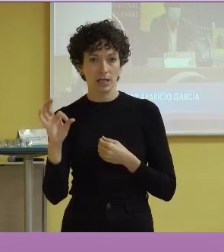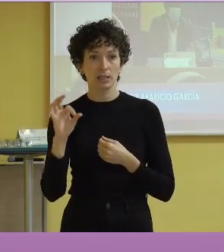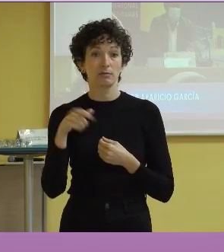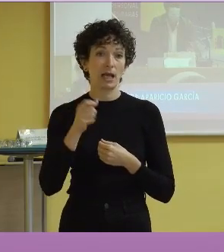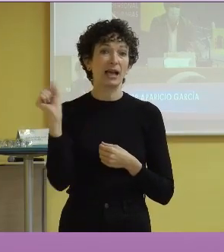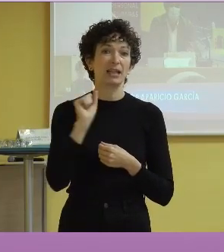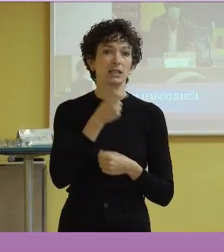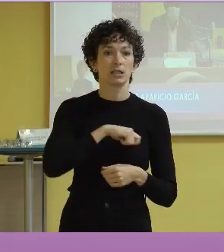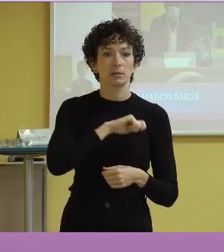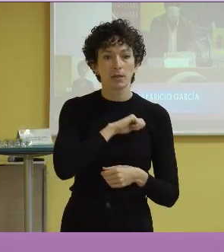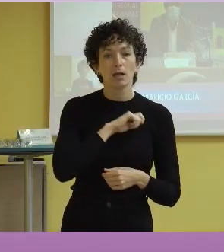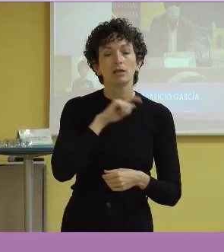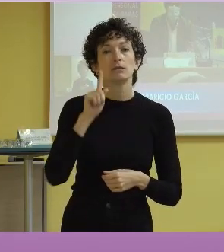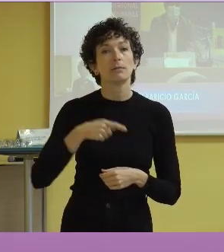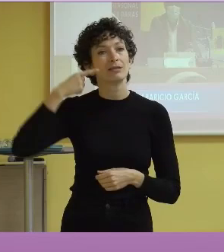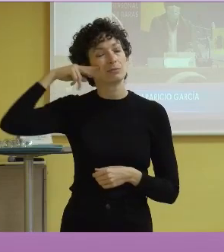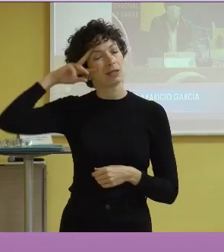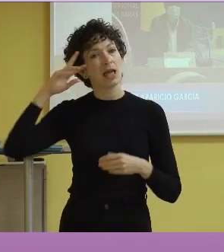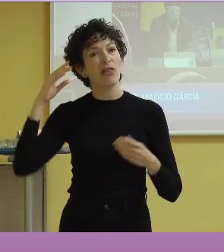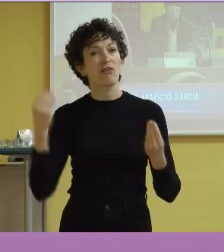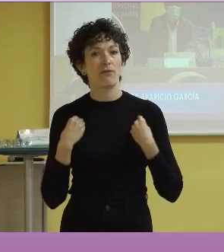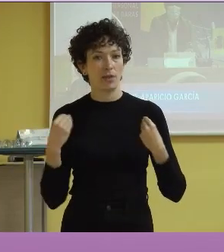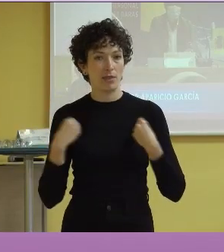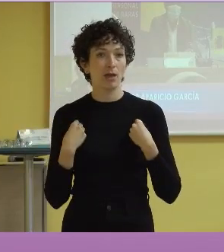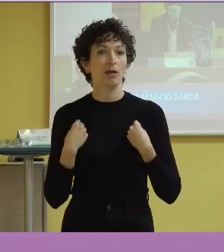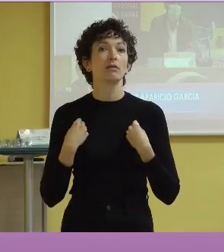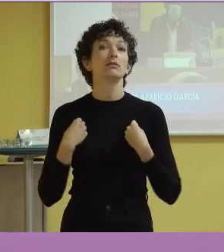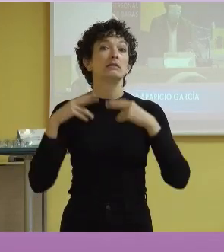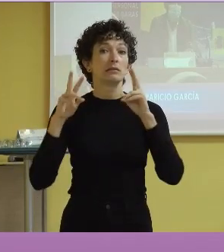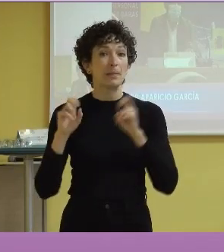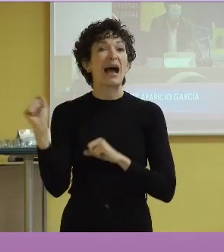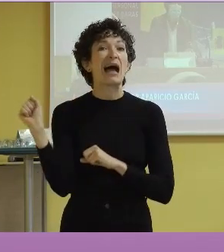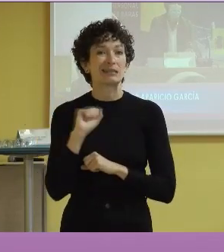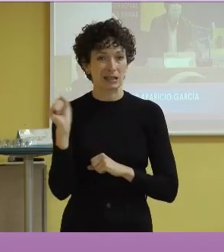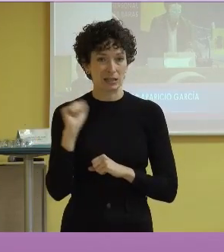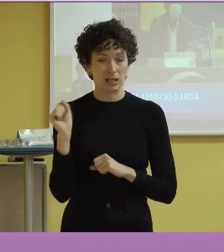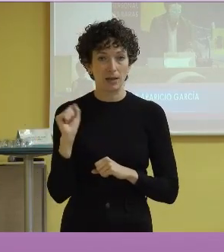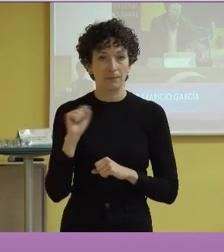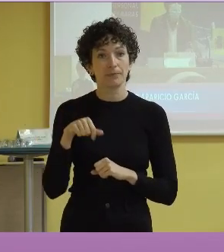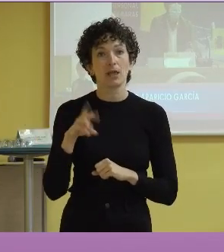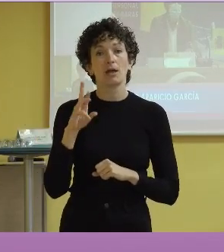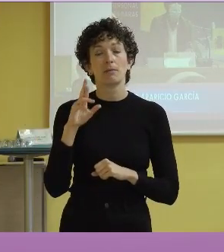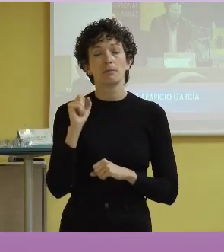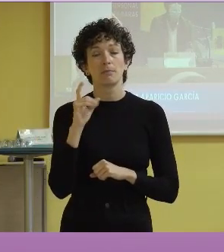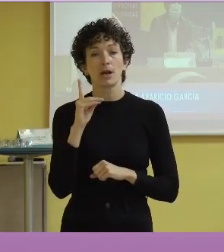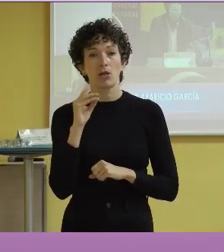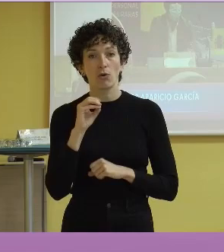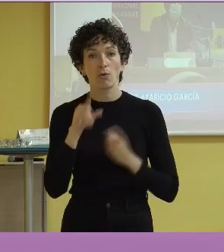España, y también experiencia de vida con ataxia también pues bueno, en este caso van a estar Prado Molina y